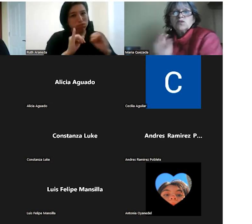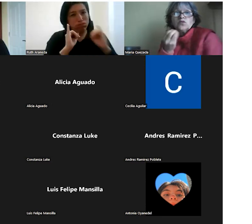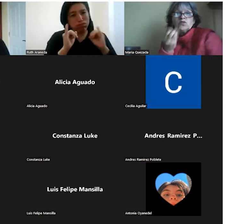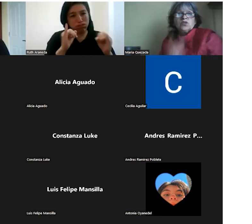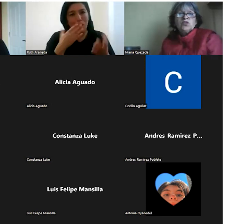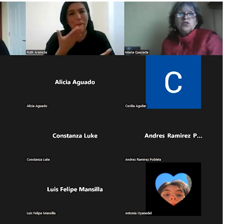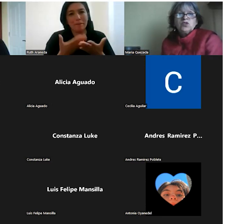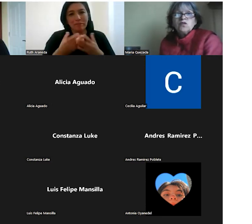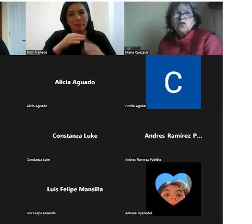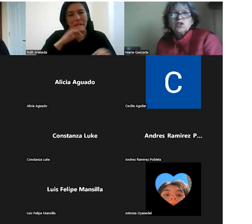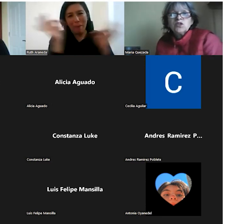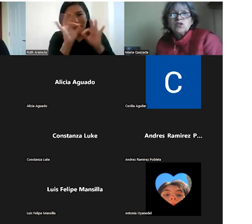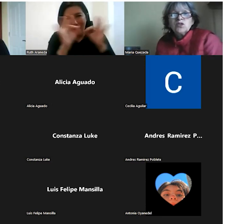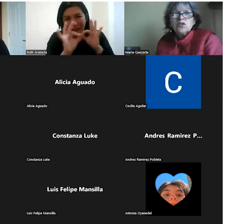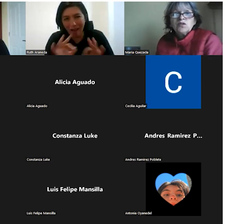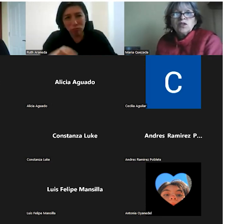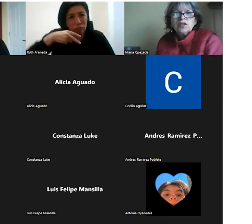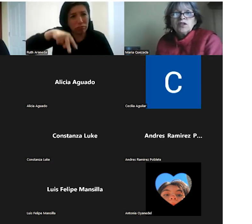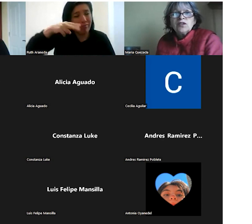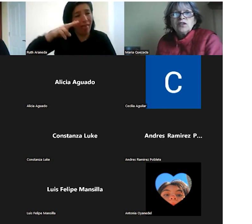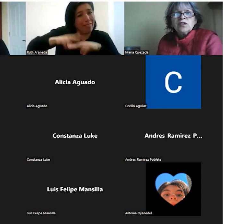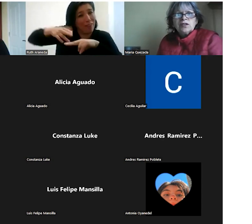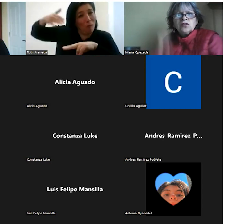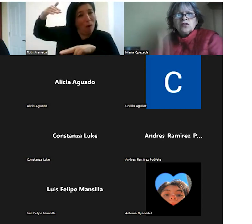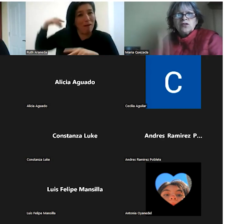para compartir algunas novedades.